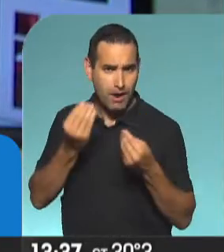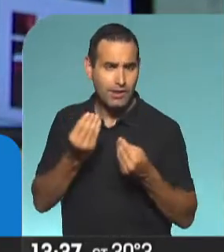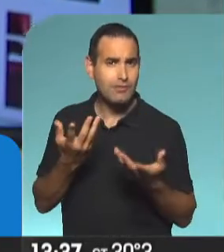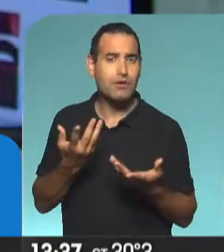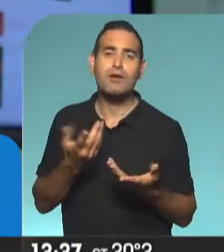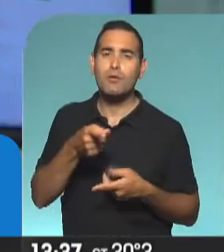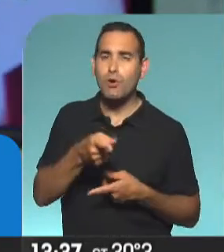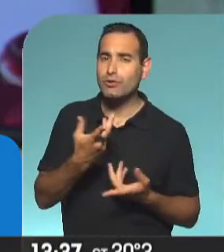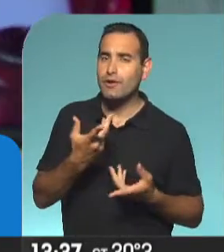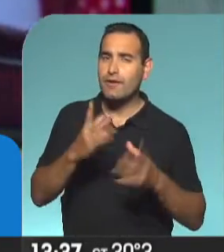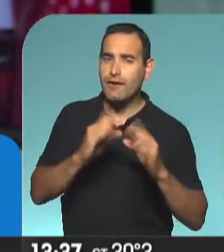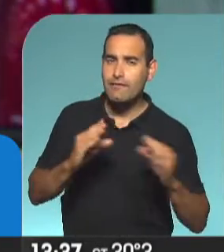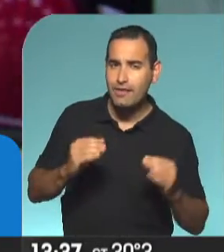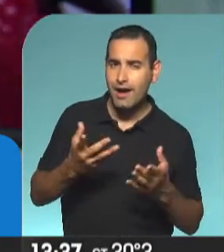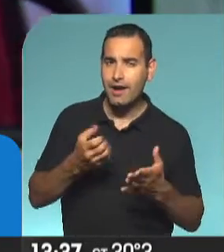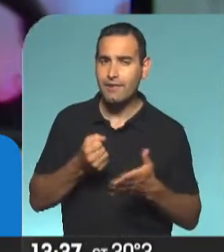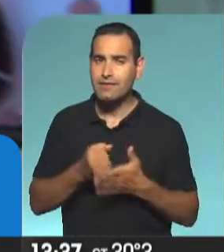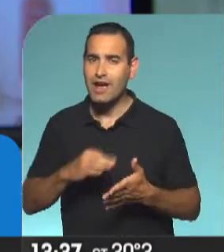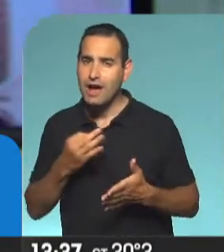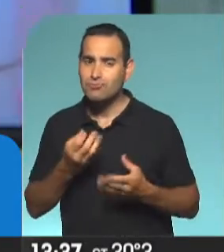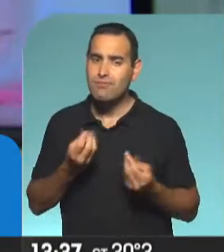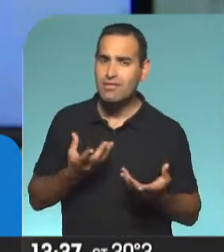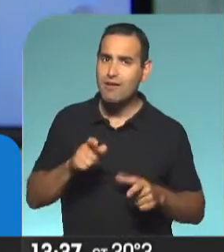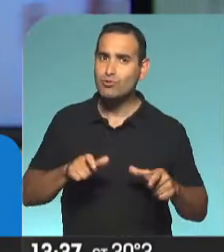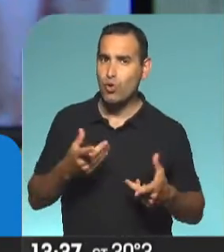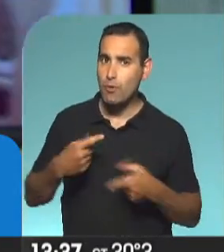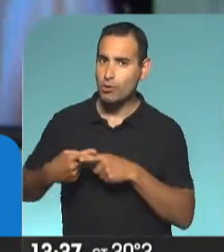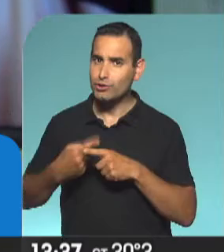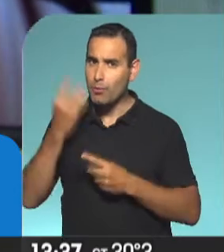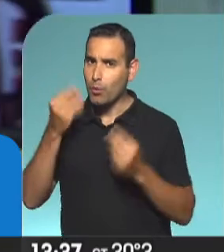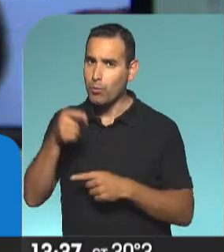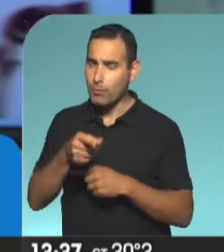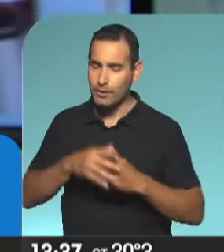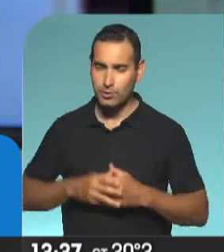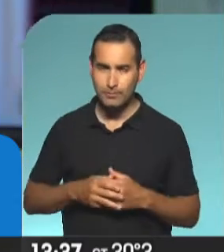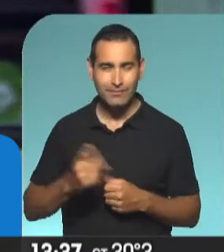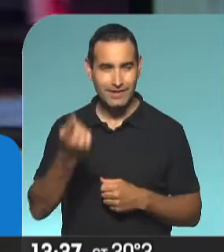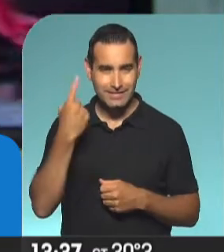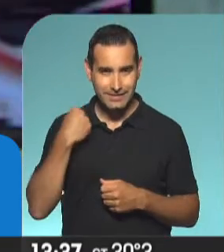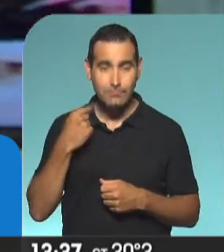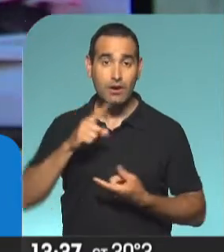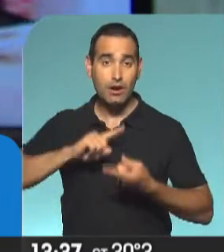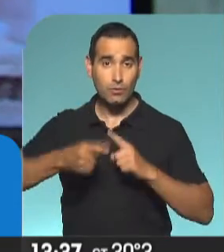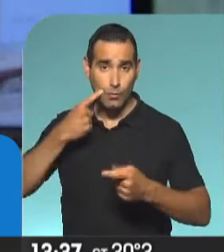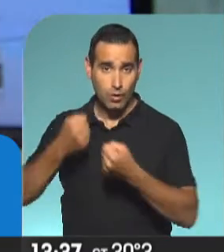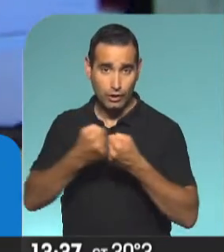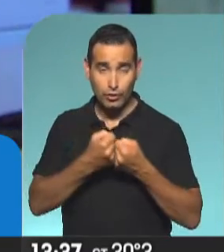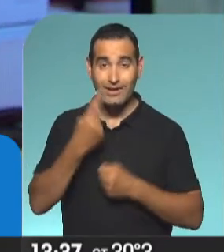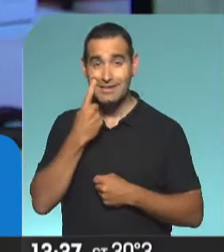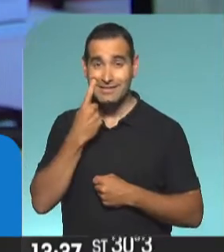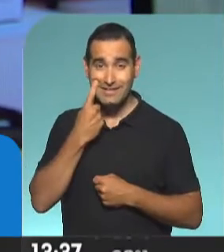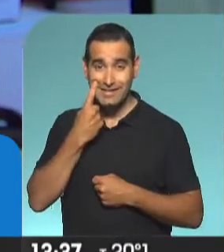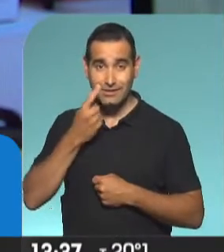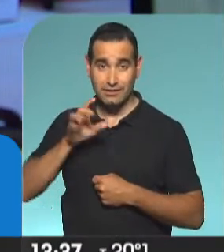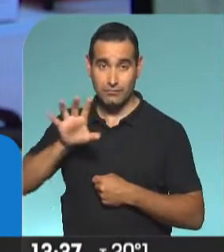vivas las fiestas y como esté la gente fíjate lo que lo que se planteó ayer un acuerdo con los intendentes del gran